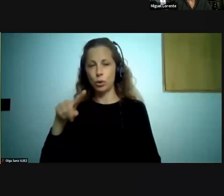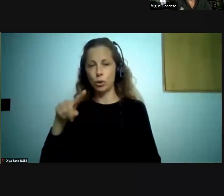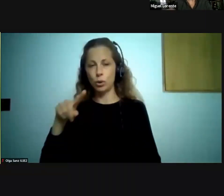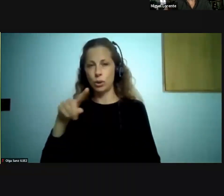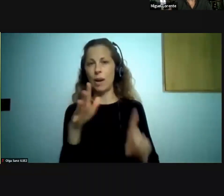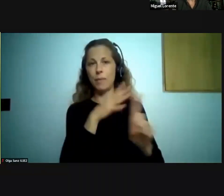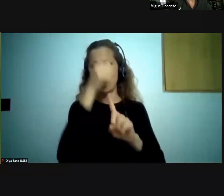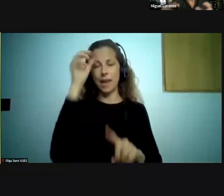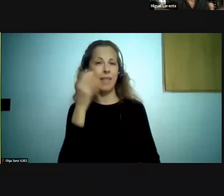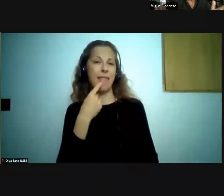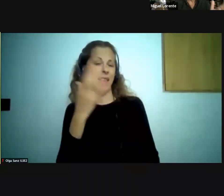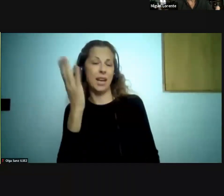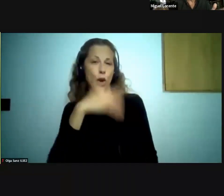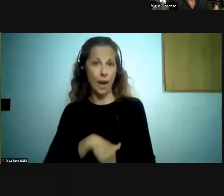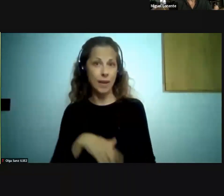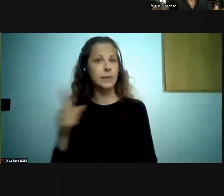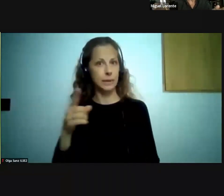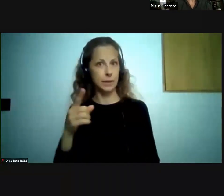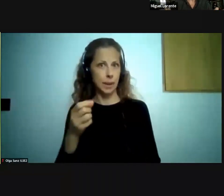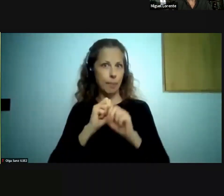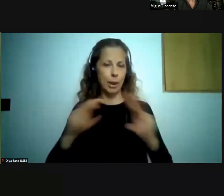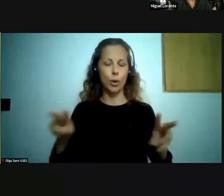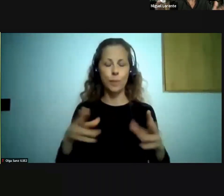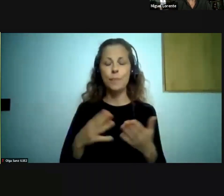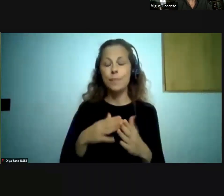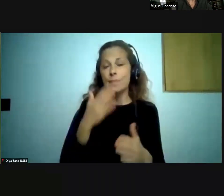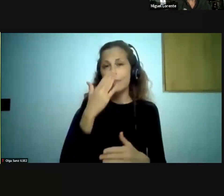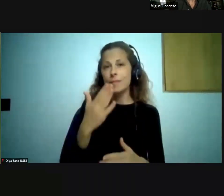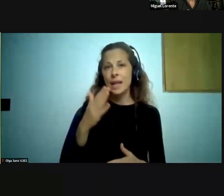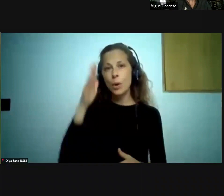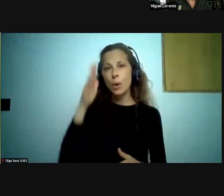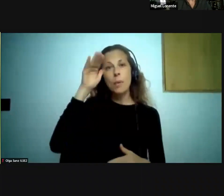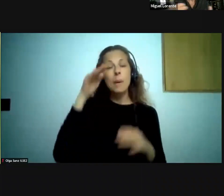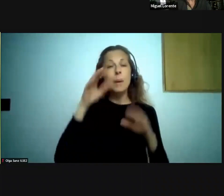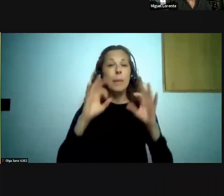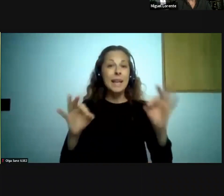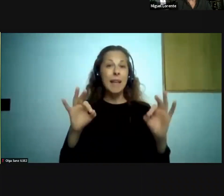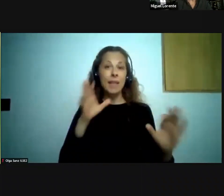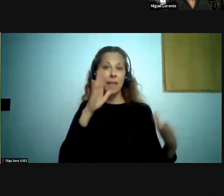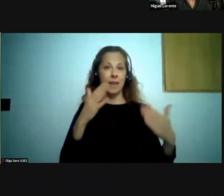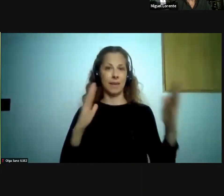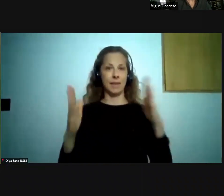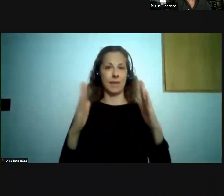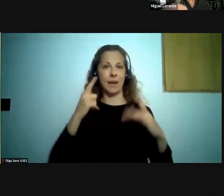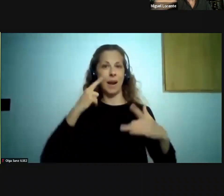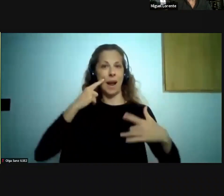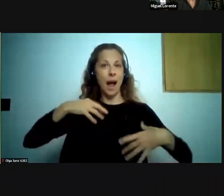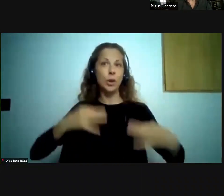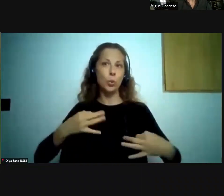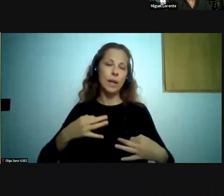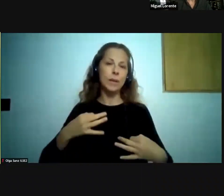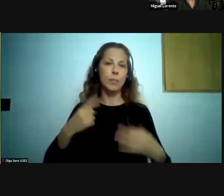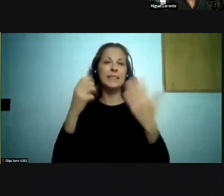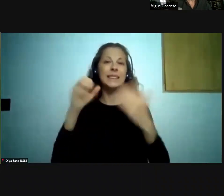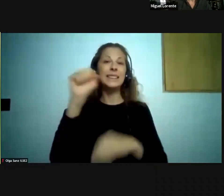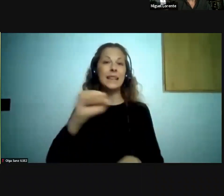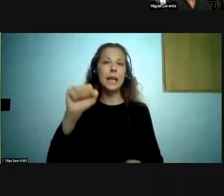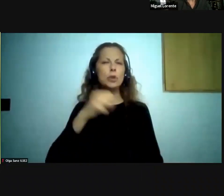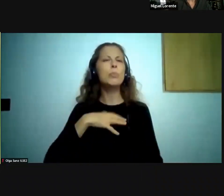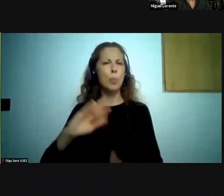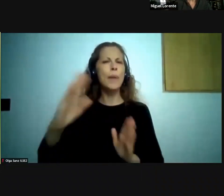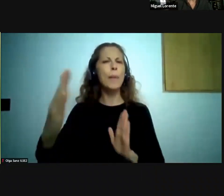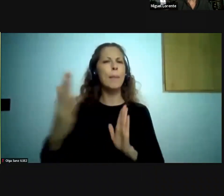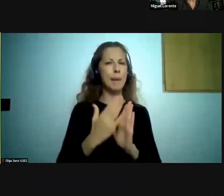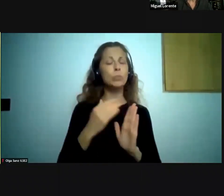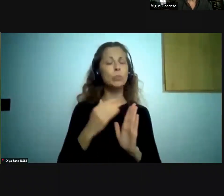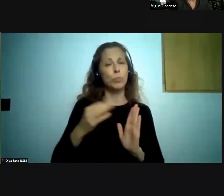no es una barbaridad, es terrible, pero no es una barbaridad en los términos actuales, en las referencias actuales, pero pueden ser muchos menos, como también pueden ser muchos